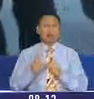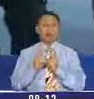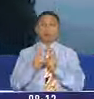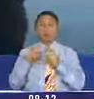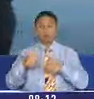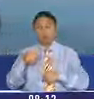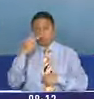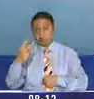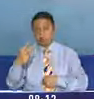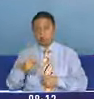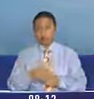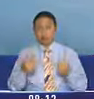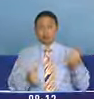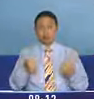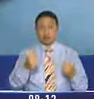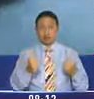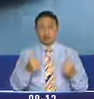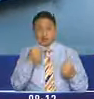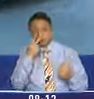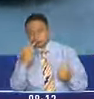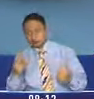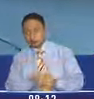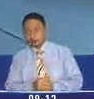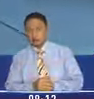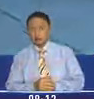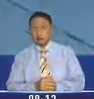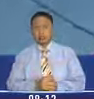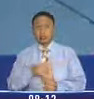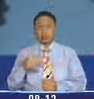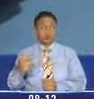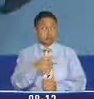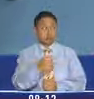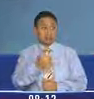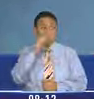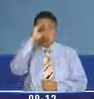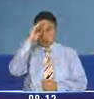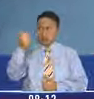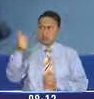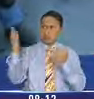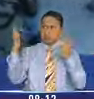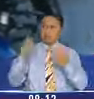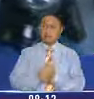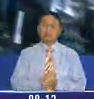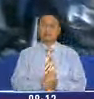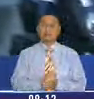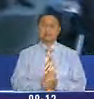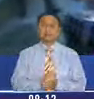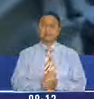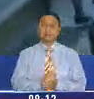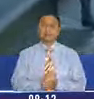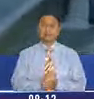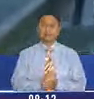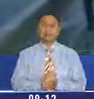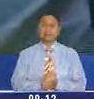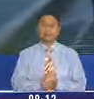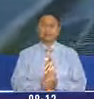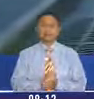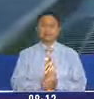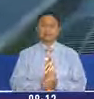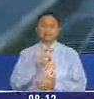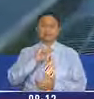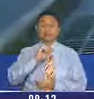les vemos desde los carros de una forma aplaudiendo el trabajo que se hace. Así es. Como le manifesté,